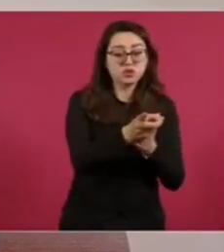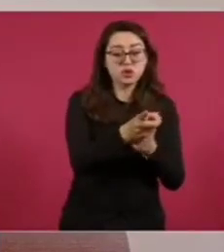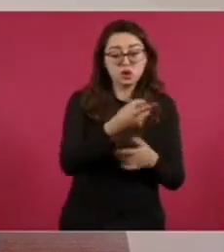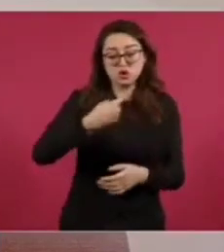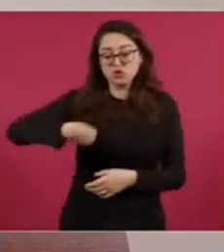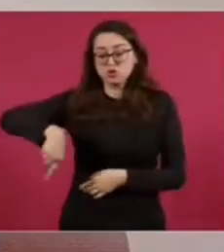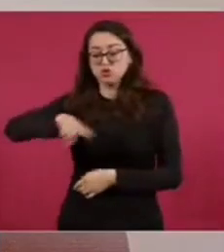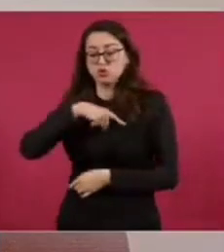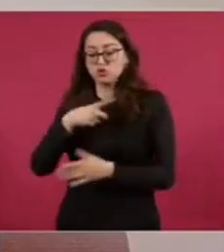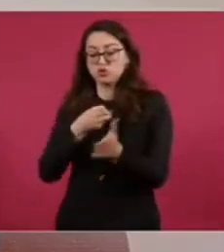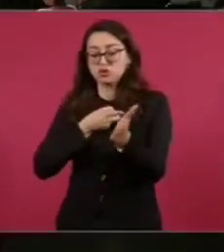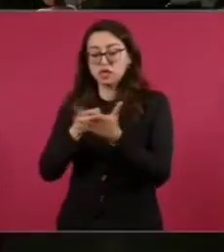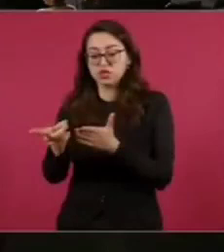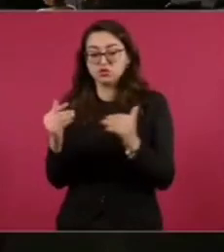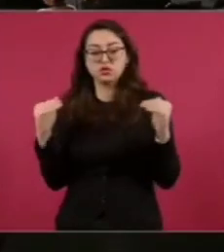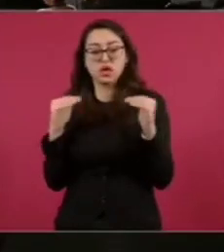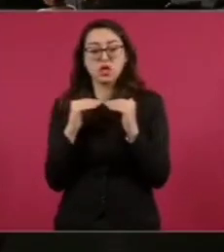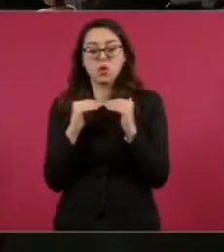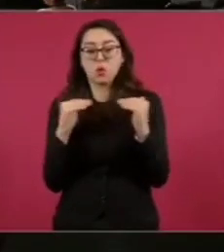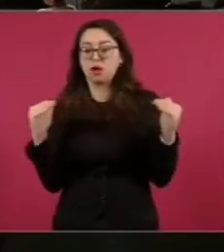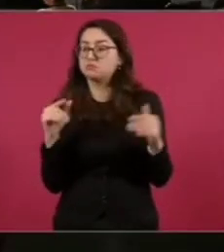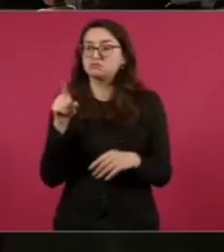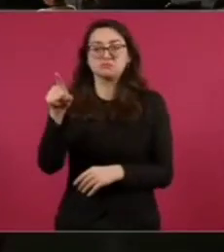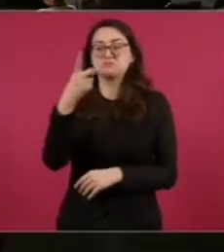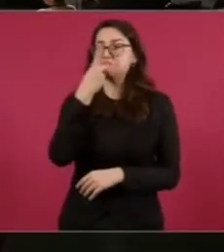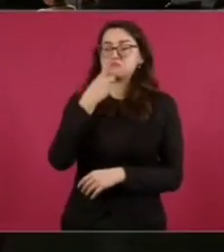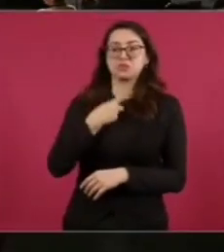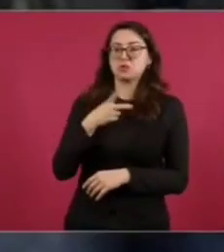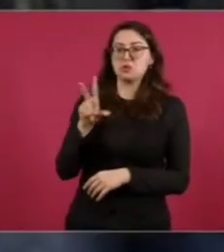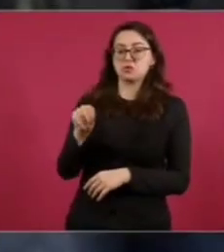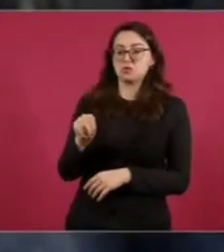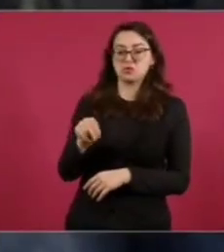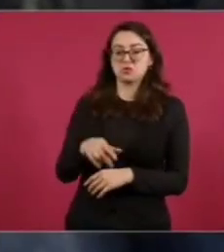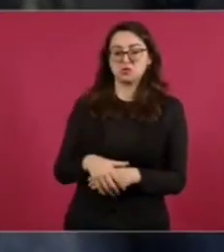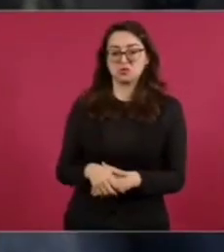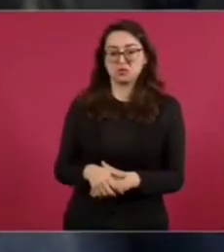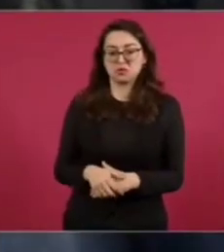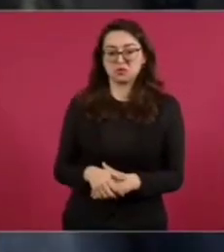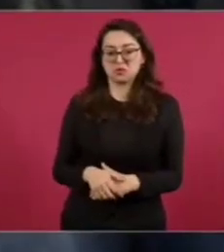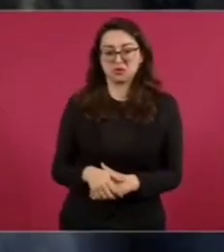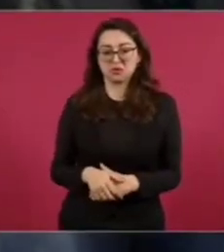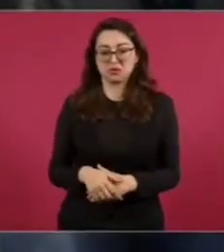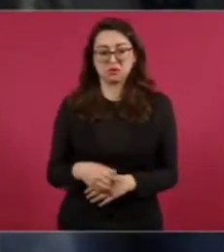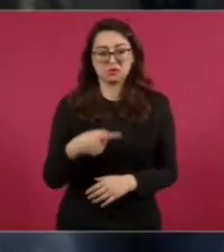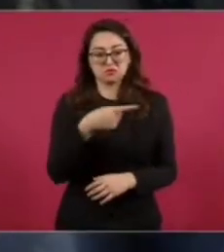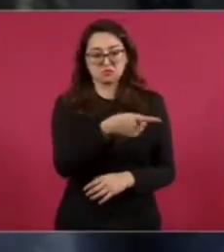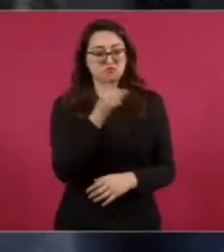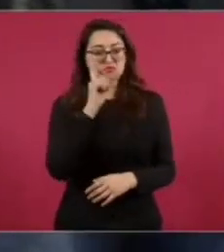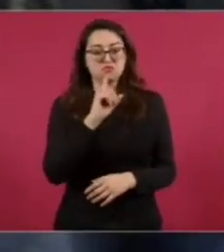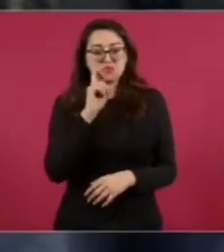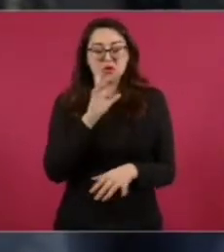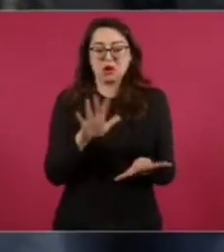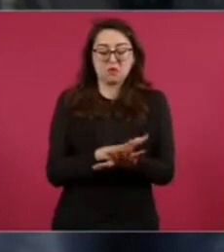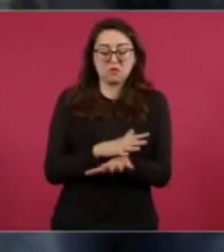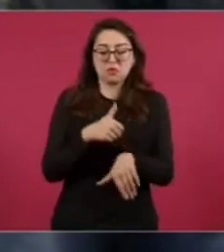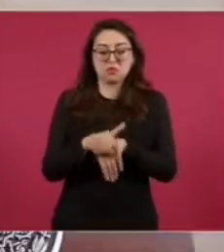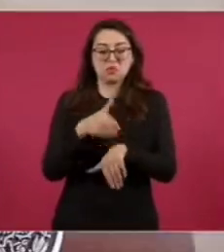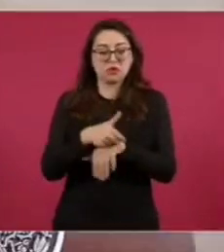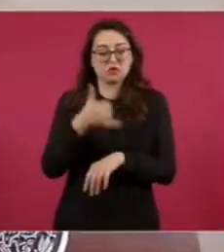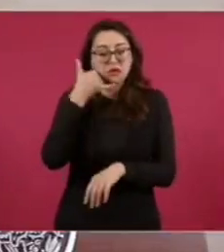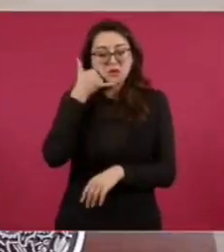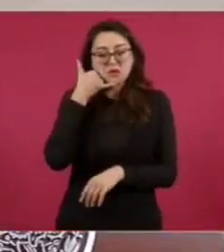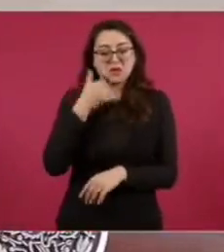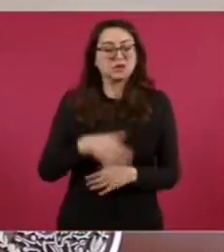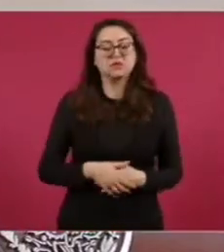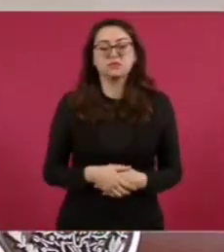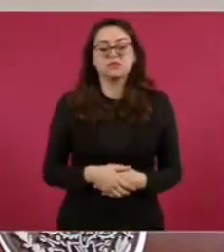Es que me está diciendo que no. Todos. Me está diciendo que no sobre el New York Times. No, me dice que en el caso de ella, que me cambie su teléfono. No, usted no va a hacer caso a